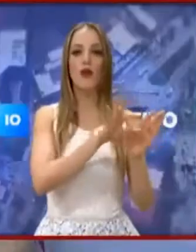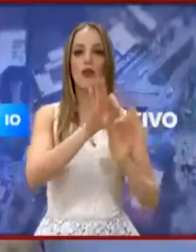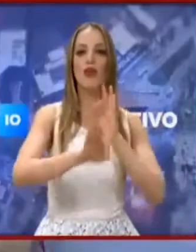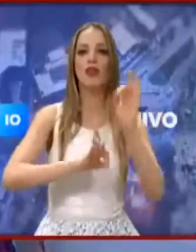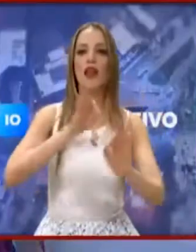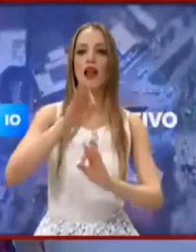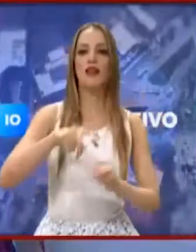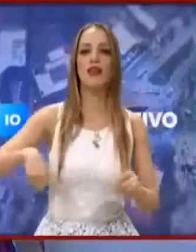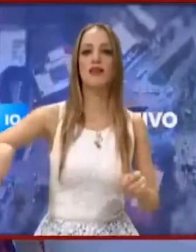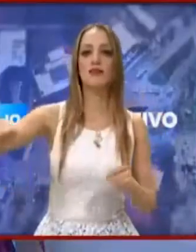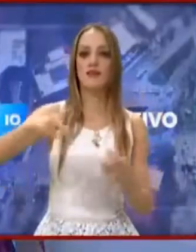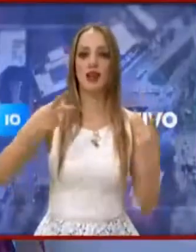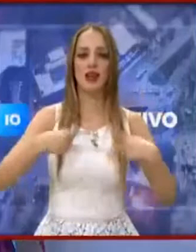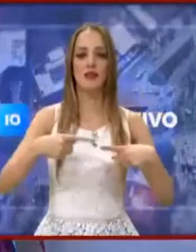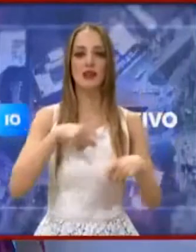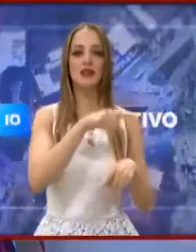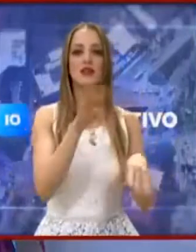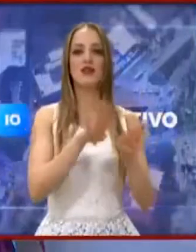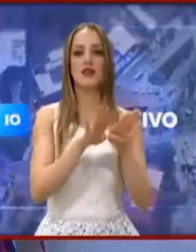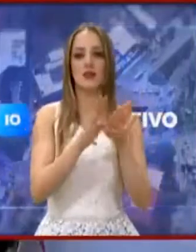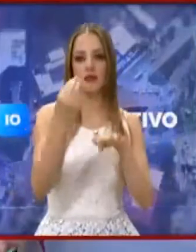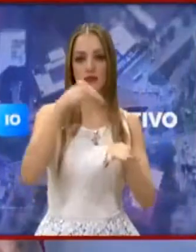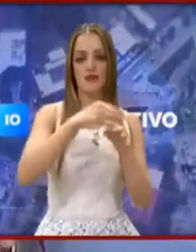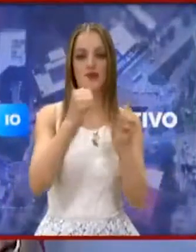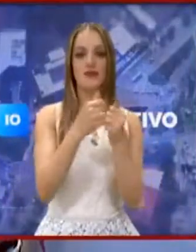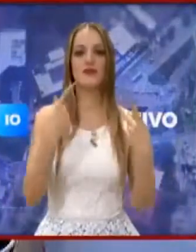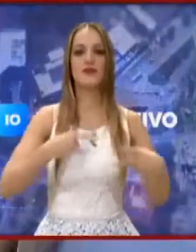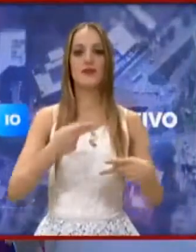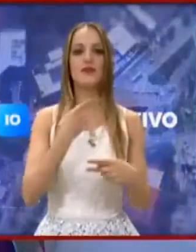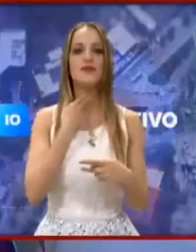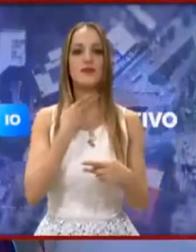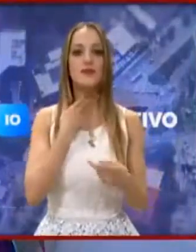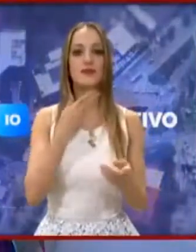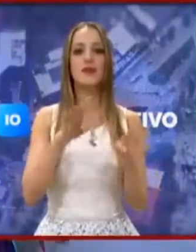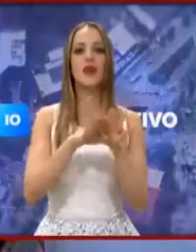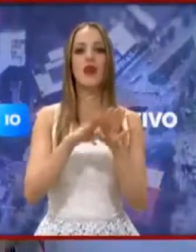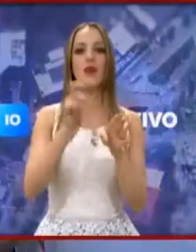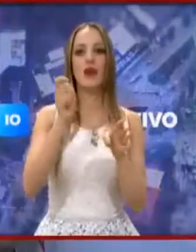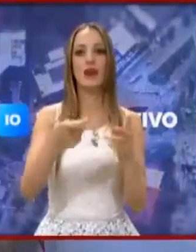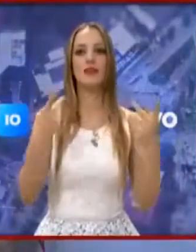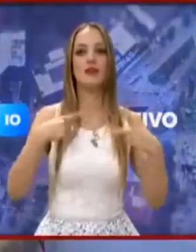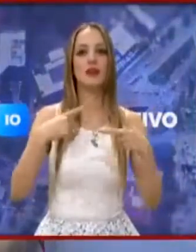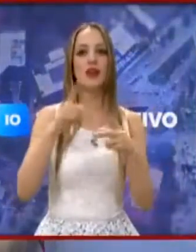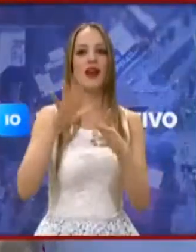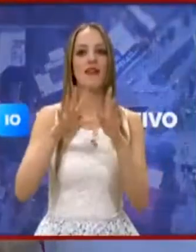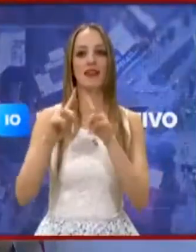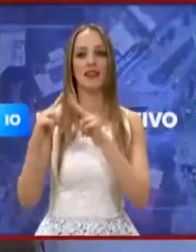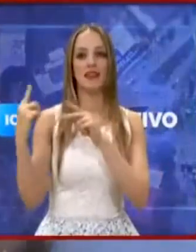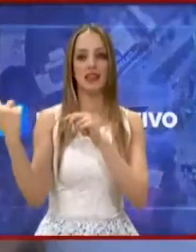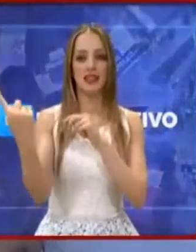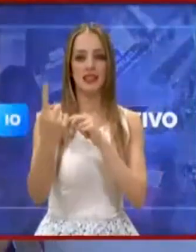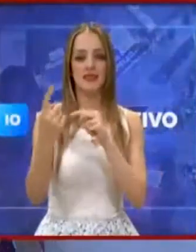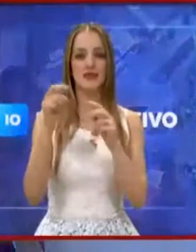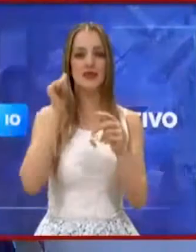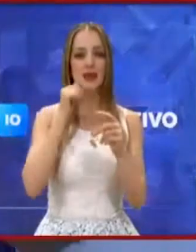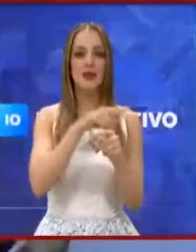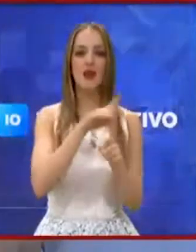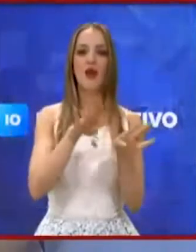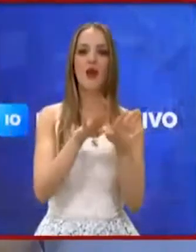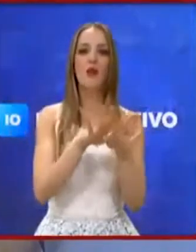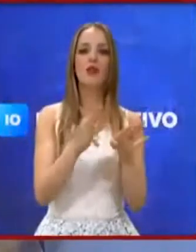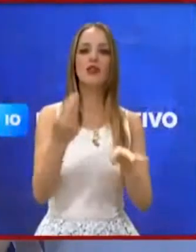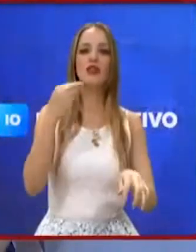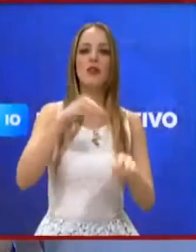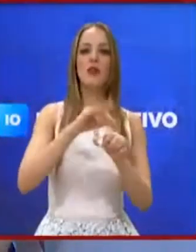demás, cómo es con el mesero, cómo es con sus papás, cómo es con las personas que le rodean, cómo trata en general